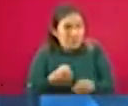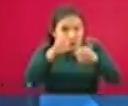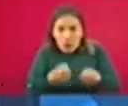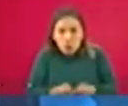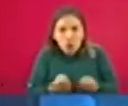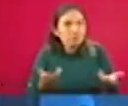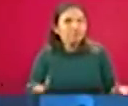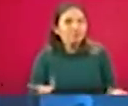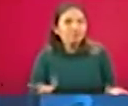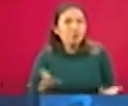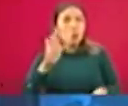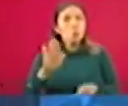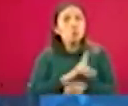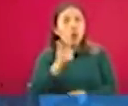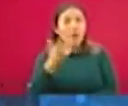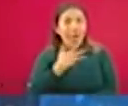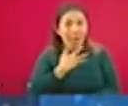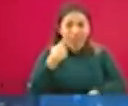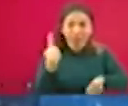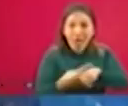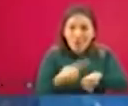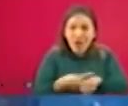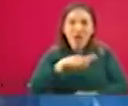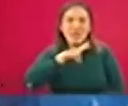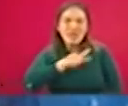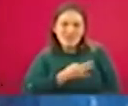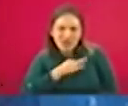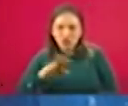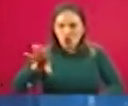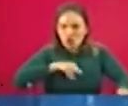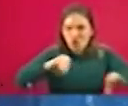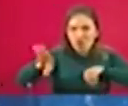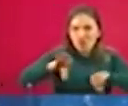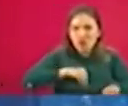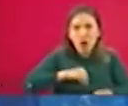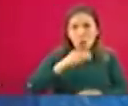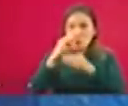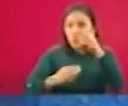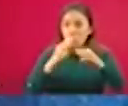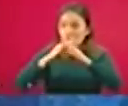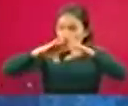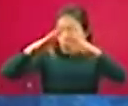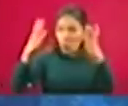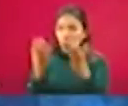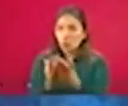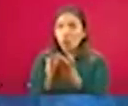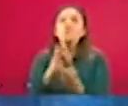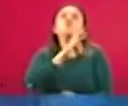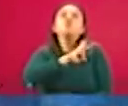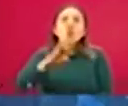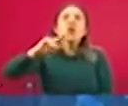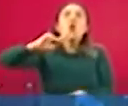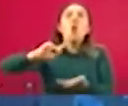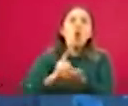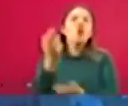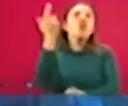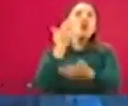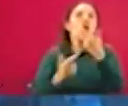de pensar con fundamento que muy probablemente va a generar inmunidad poblacional.